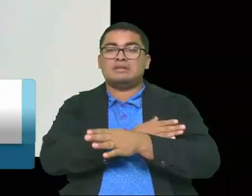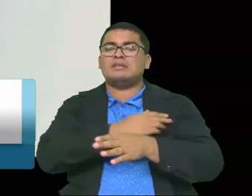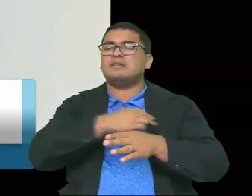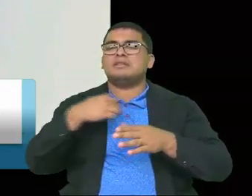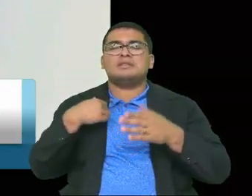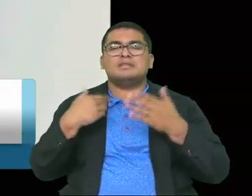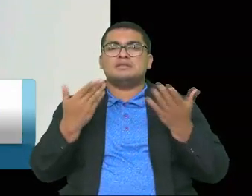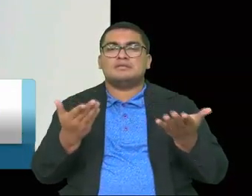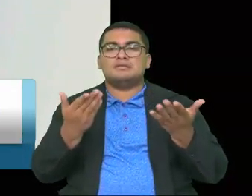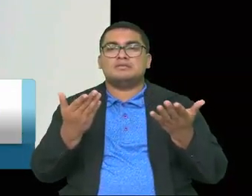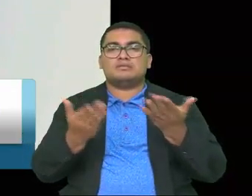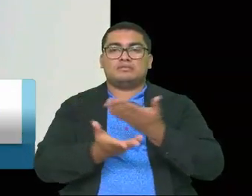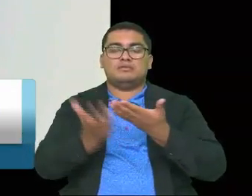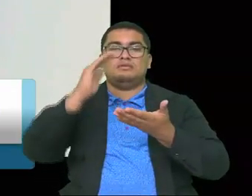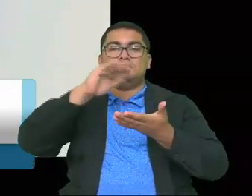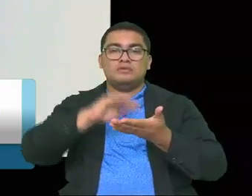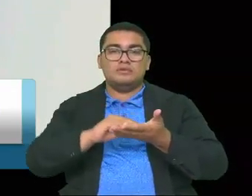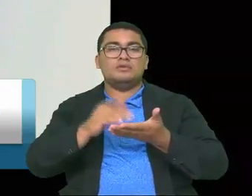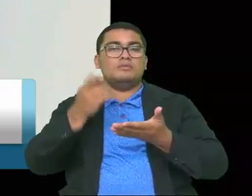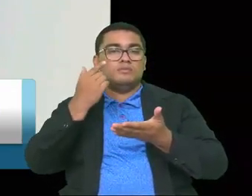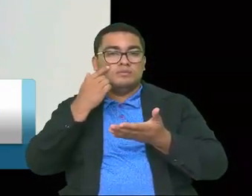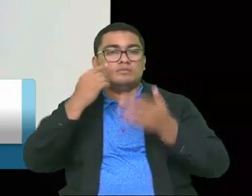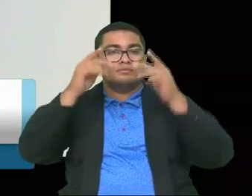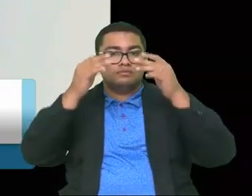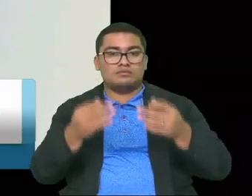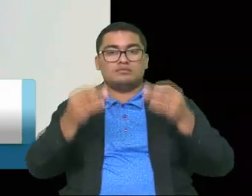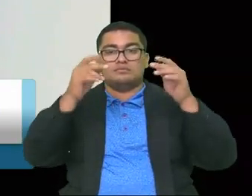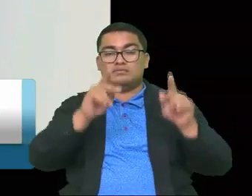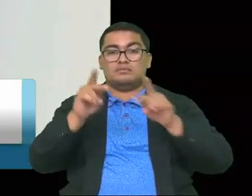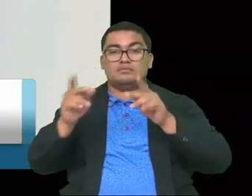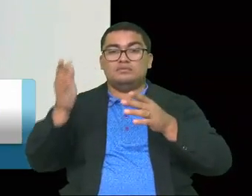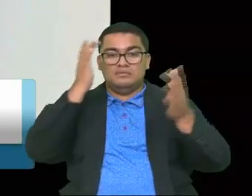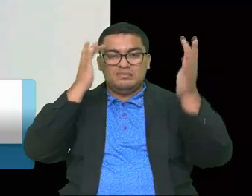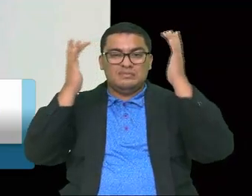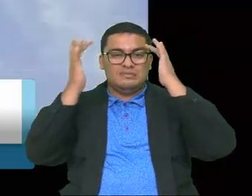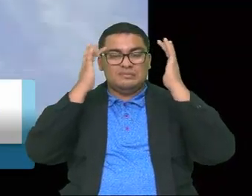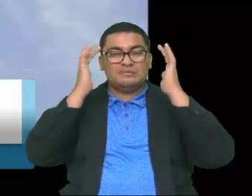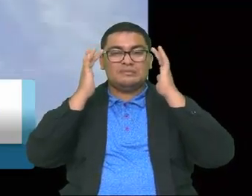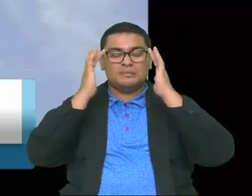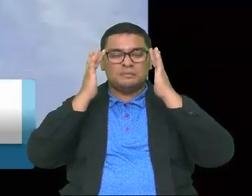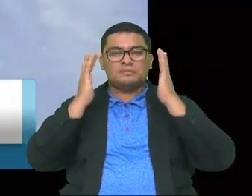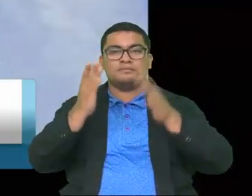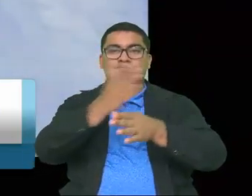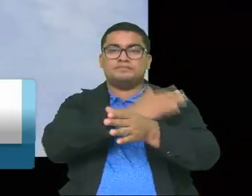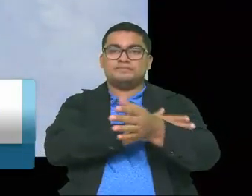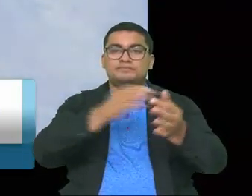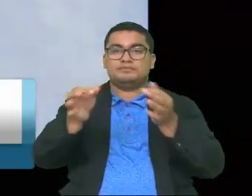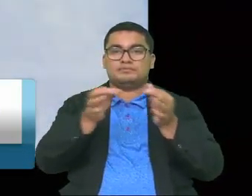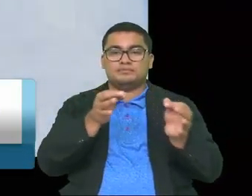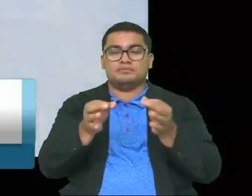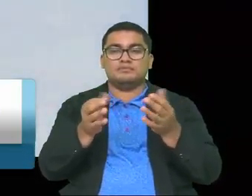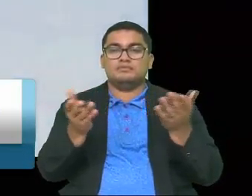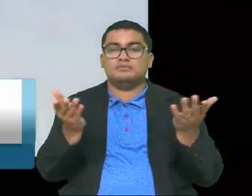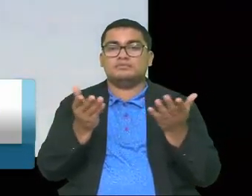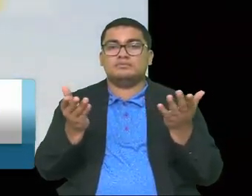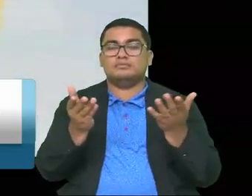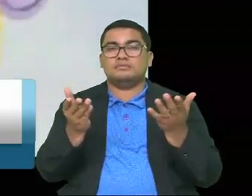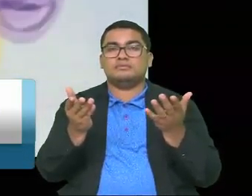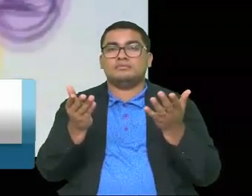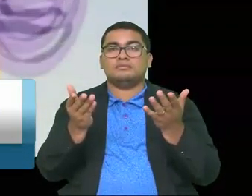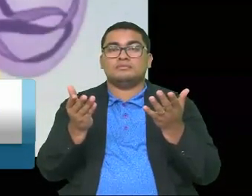está provocando la inflamación del nervio óptico. Ya, precisamente hablemos del tratamiento, doctor. Una vez que se ha identificado en el diagnóstico